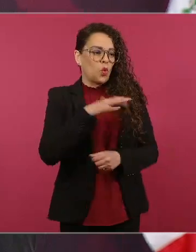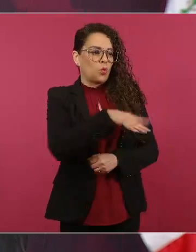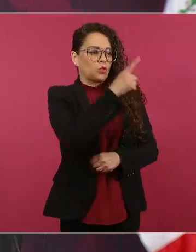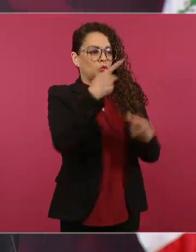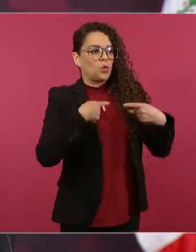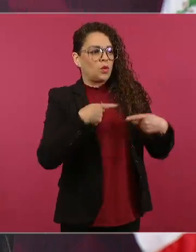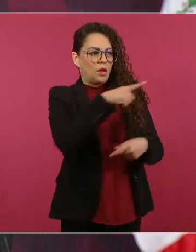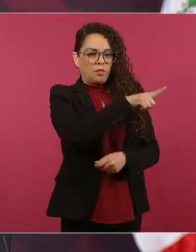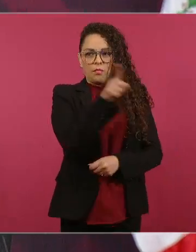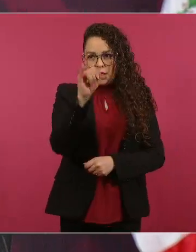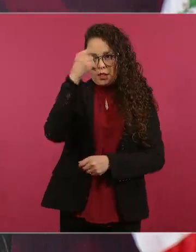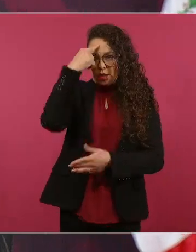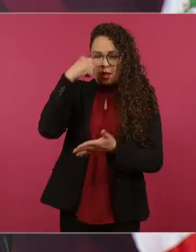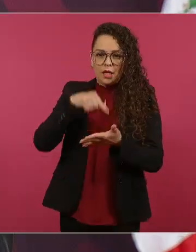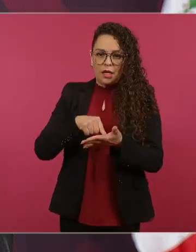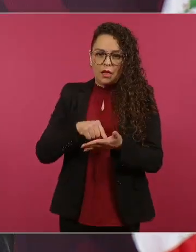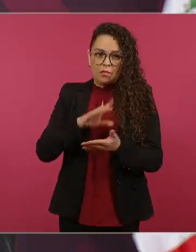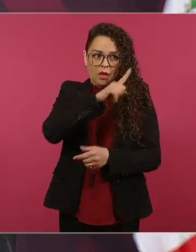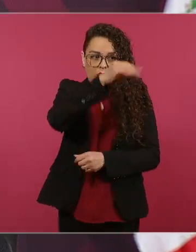¿Sí?